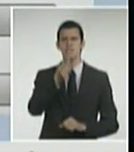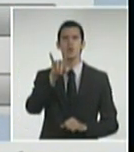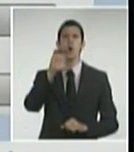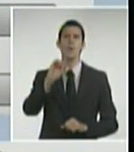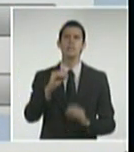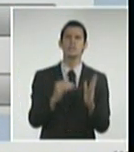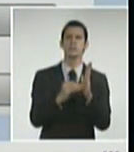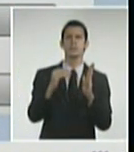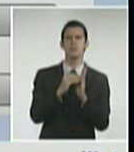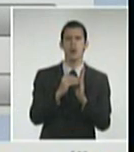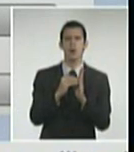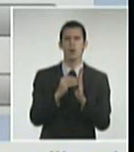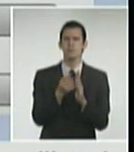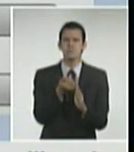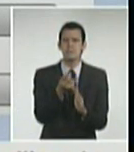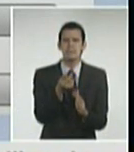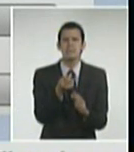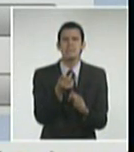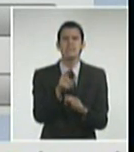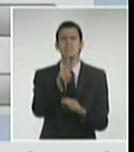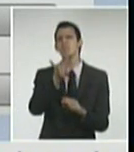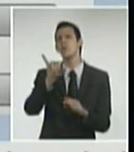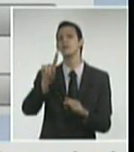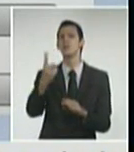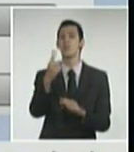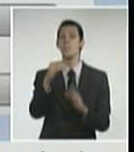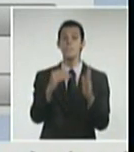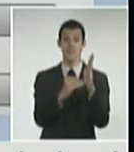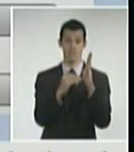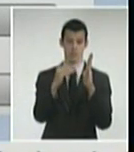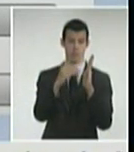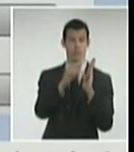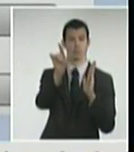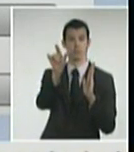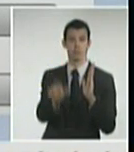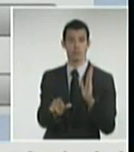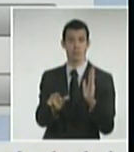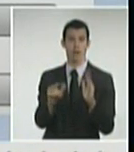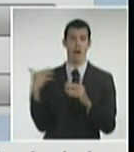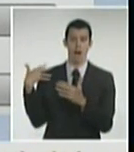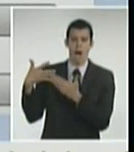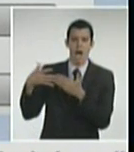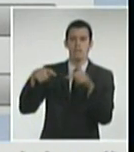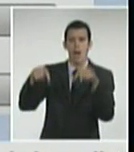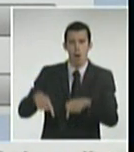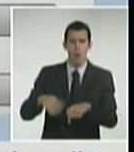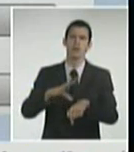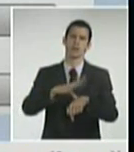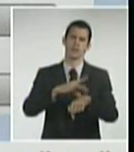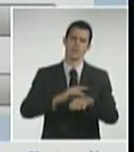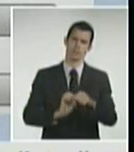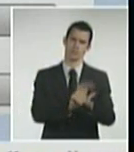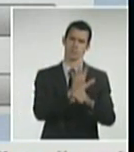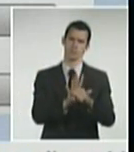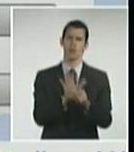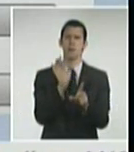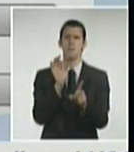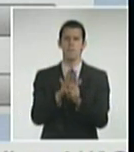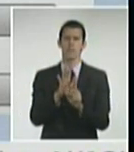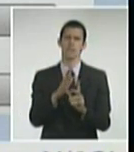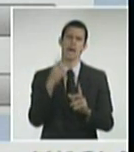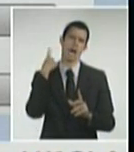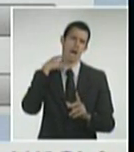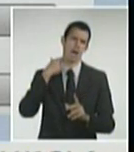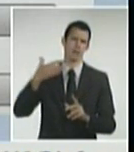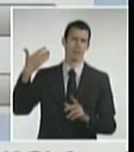casi 191, han sido diagnosticados con la COVID-19 desde principios del año anterior,